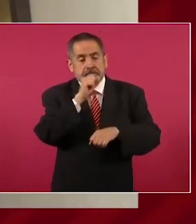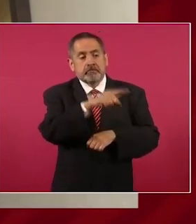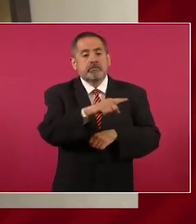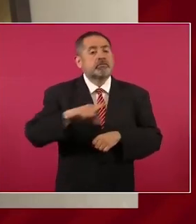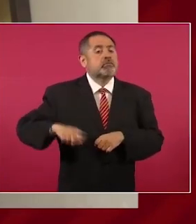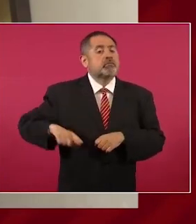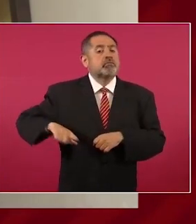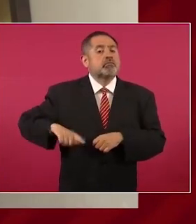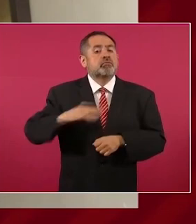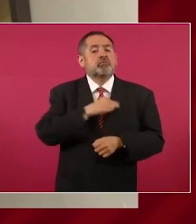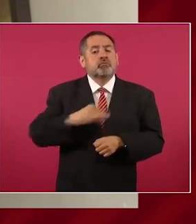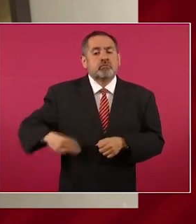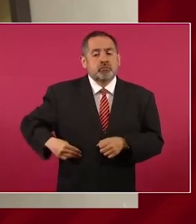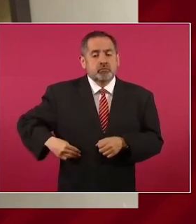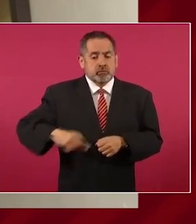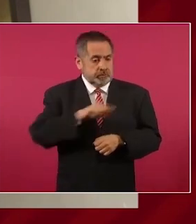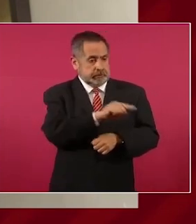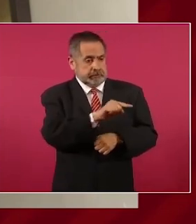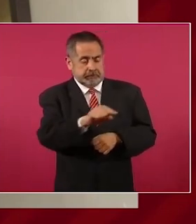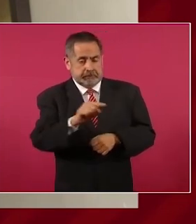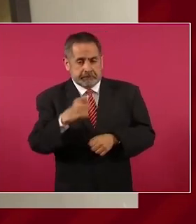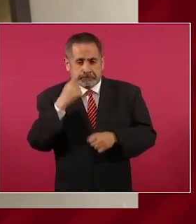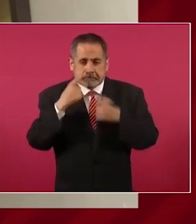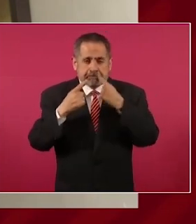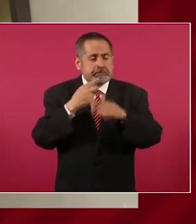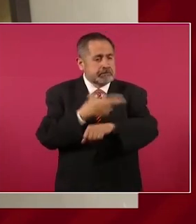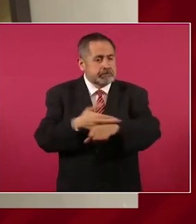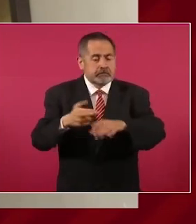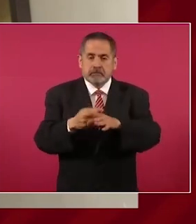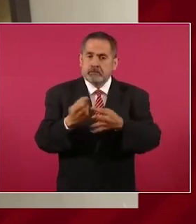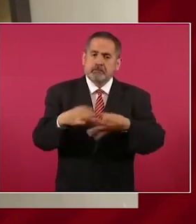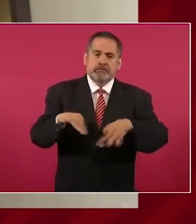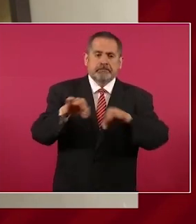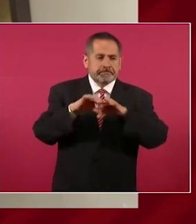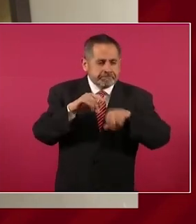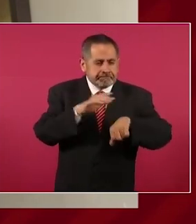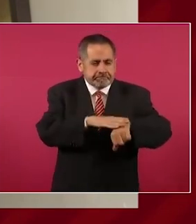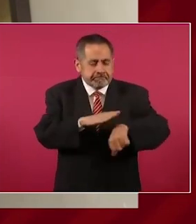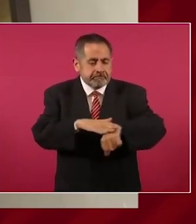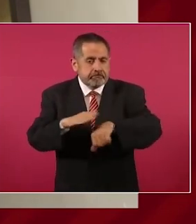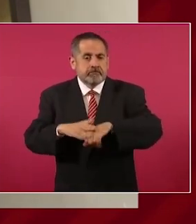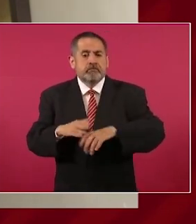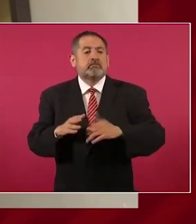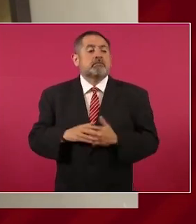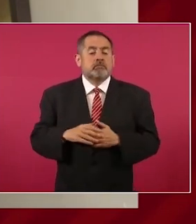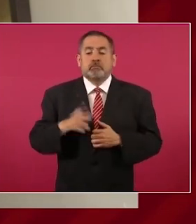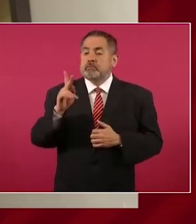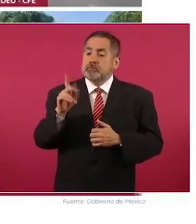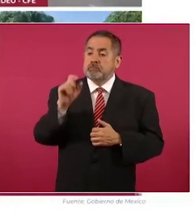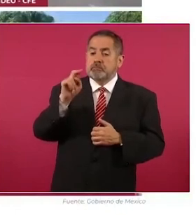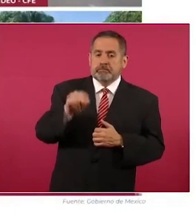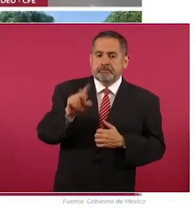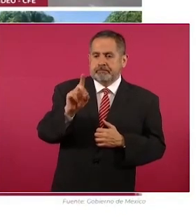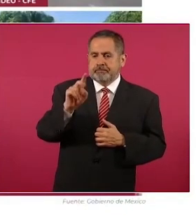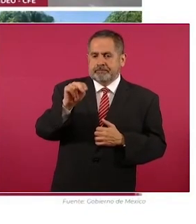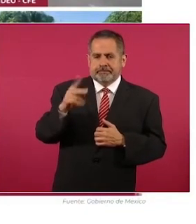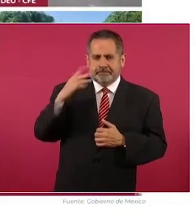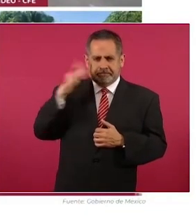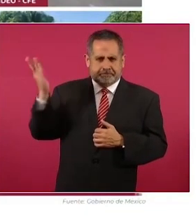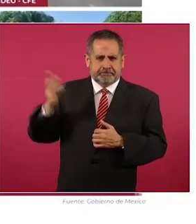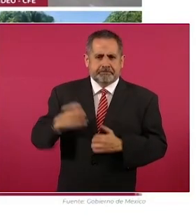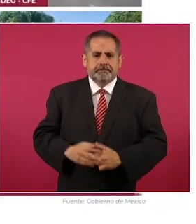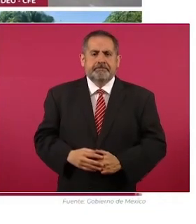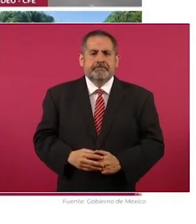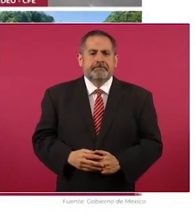gobiernos municipales en acciones preventivas muy importantes. Se activó el plan DN3 de la Secretaría de